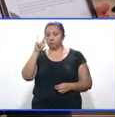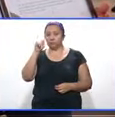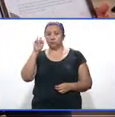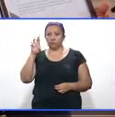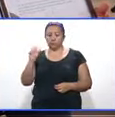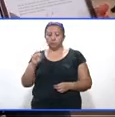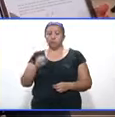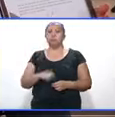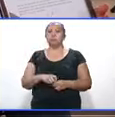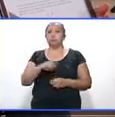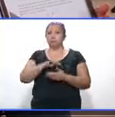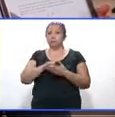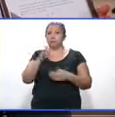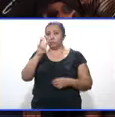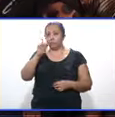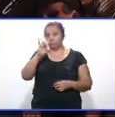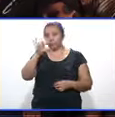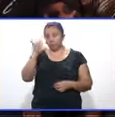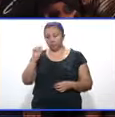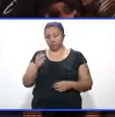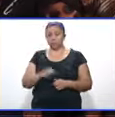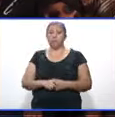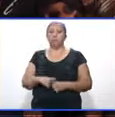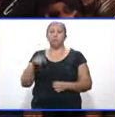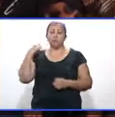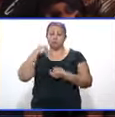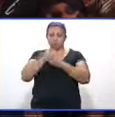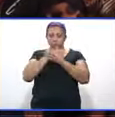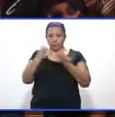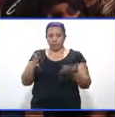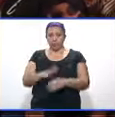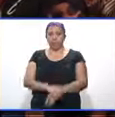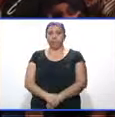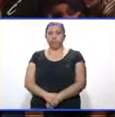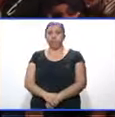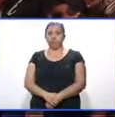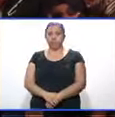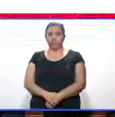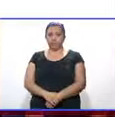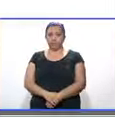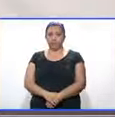Victoria y al intendente Wilberto Zulhau. Tele Yucatán te informa.